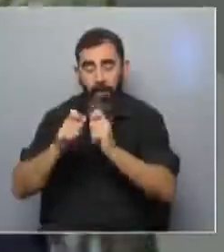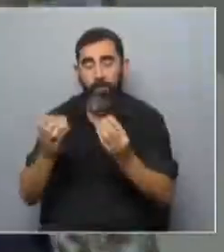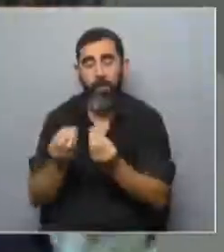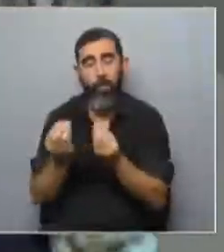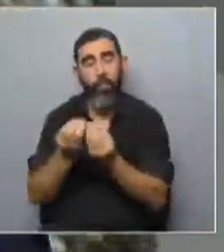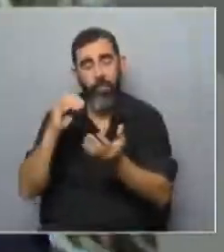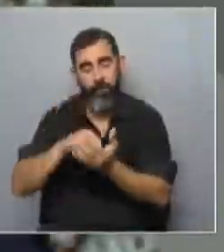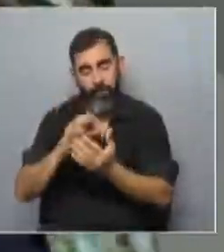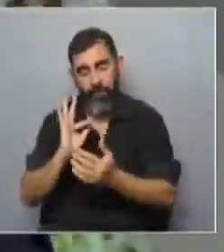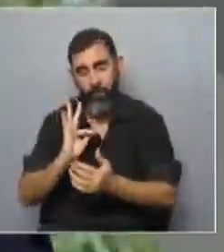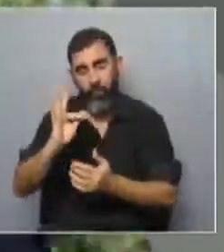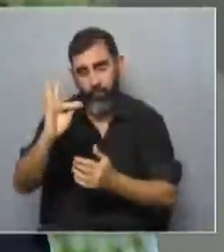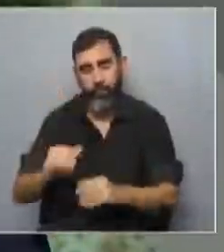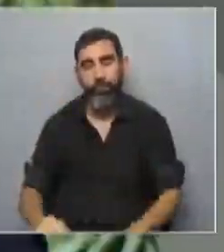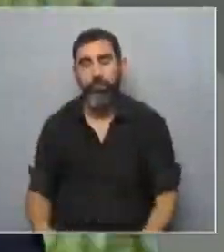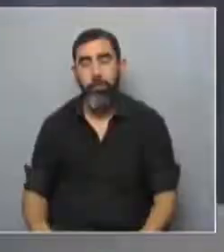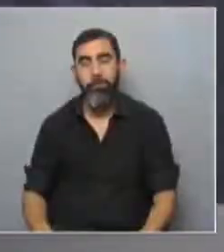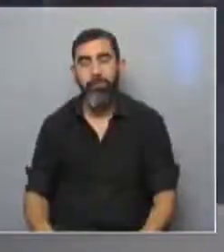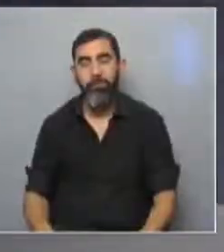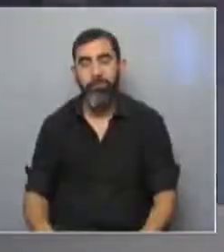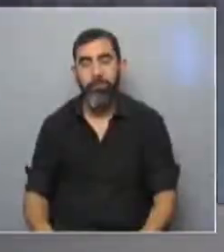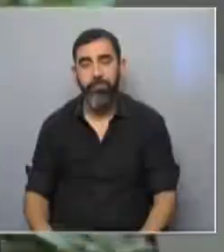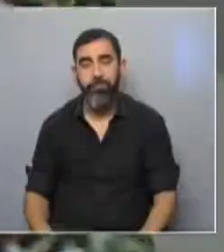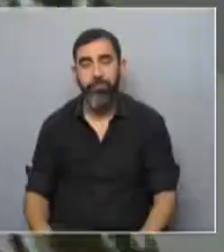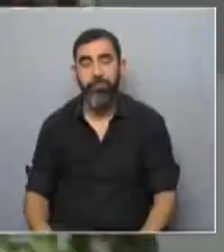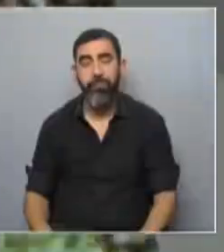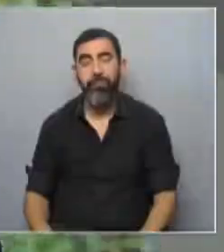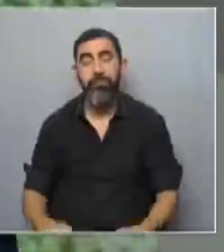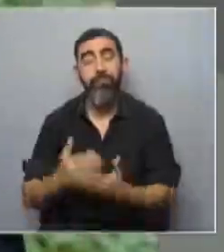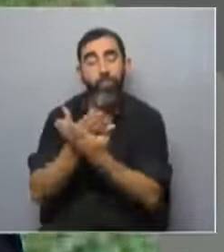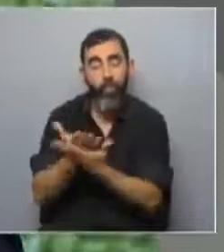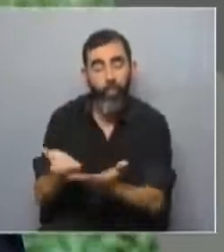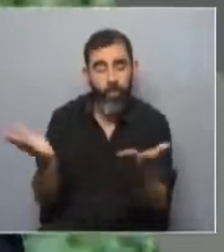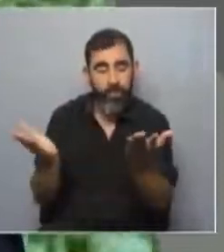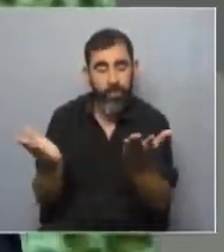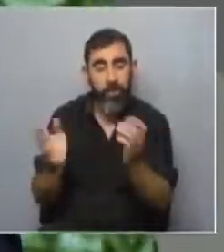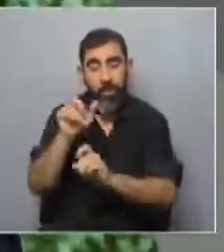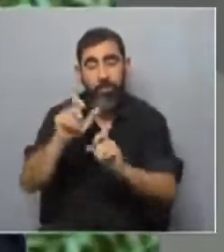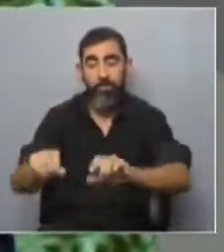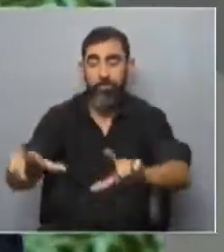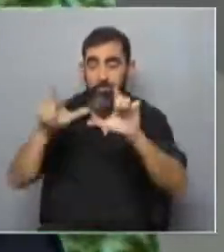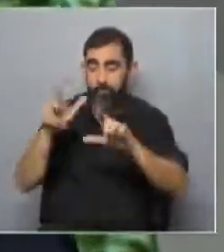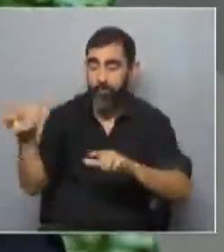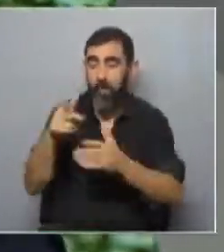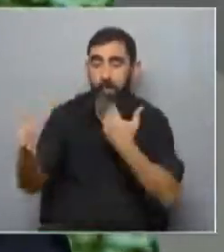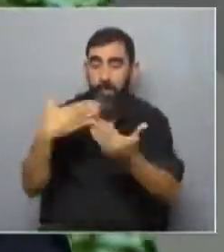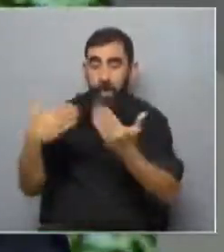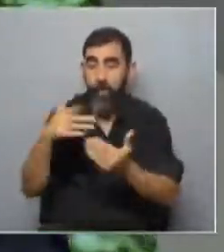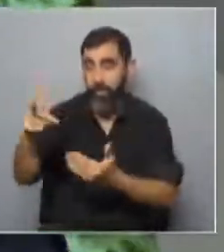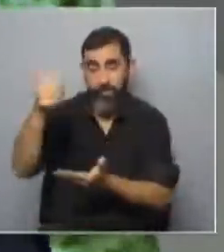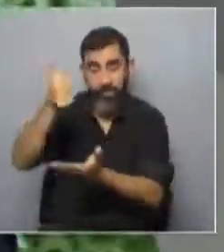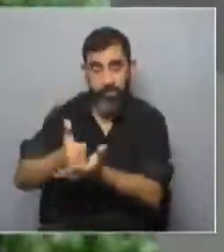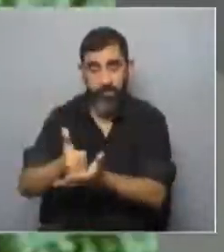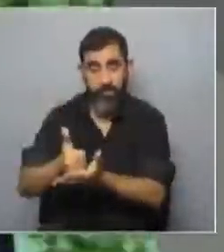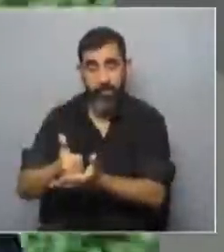dudo, vamos a seguir y quién sabe qué más saldrá. Quiero compartir con ustedes y con la gente las imágenes y la conversación que tuvimos contigo,